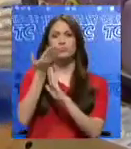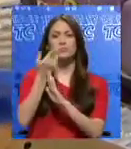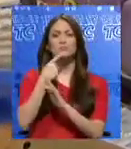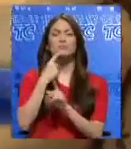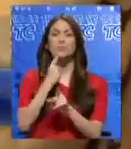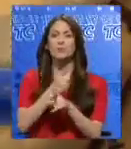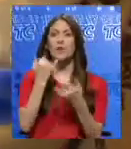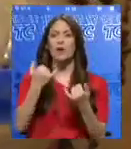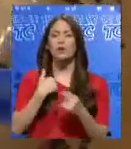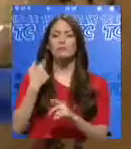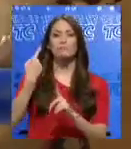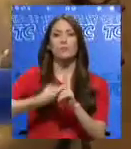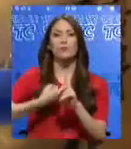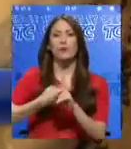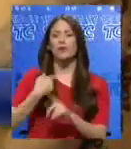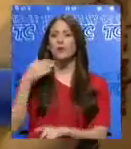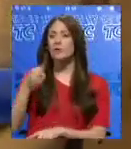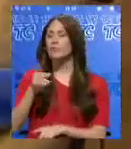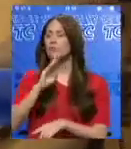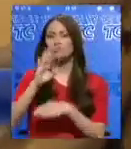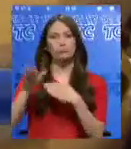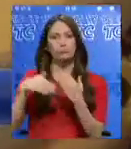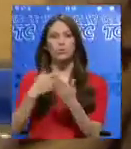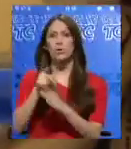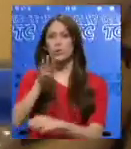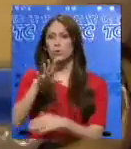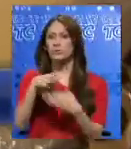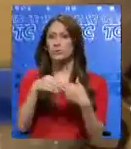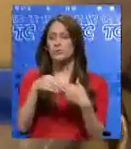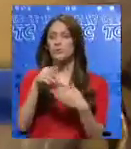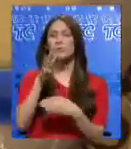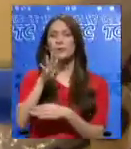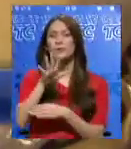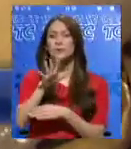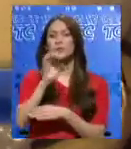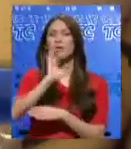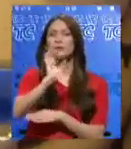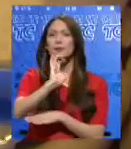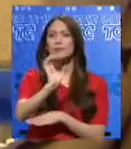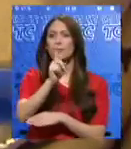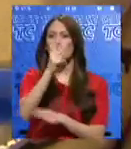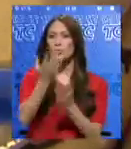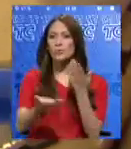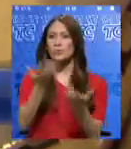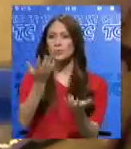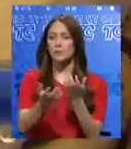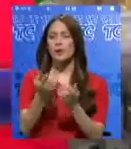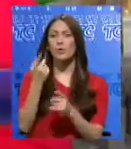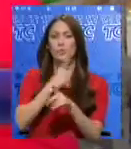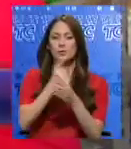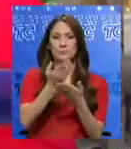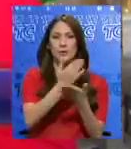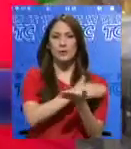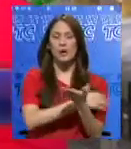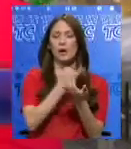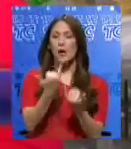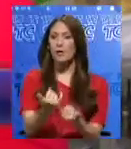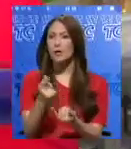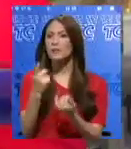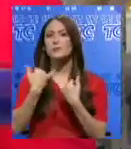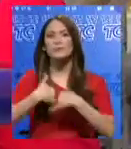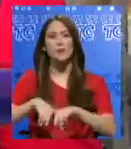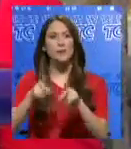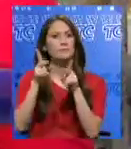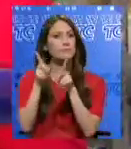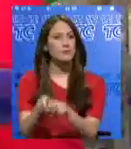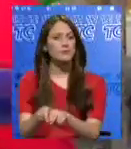mercado y específicamente el arroz no ha variado de los 45 centavos que estaban desde la semana anterior. Entonces, estos controles